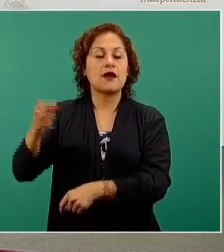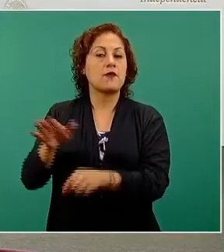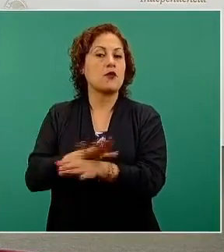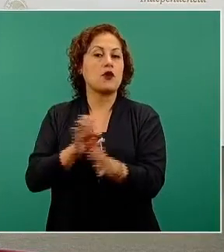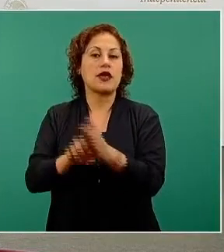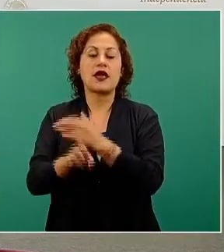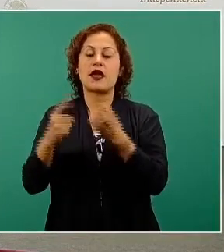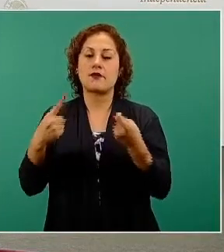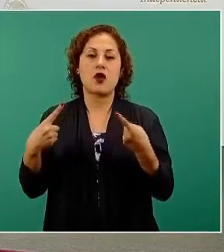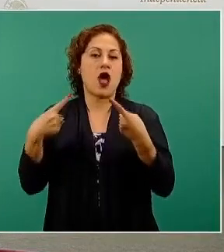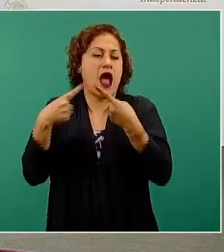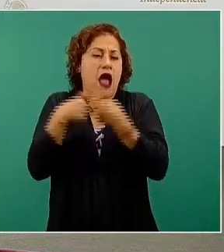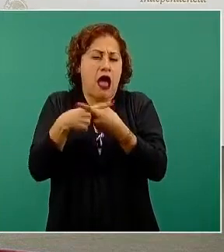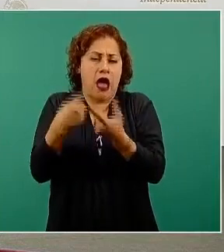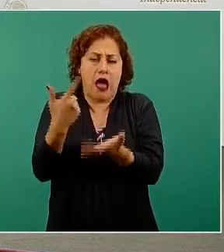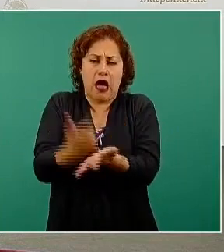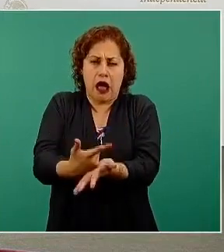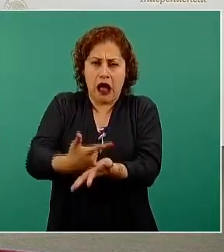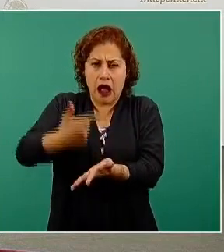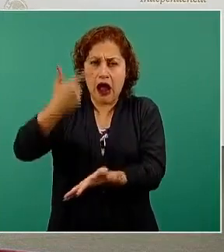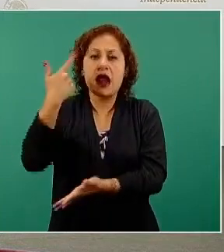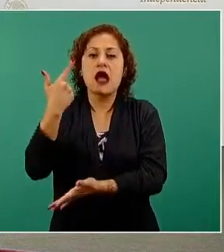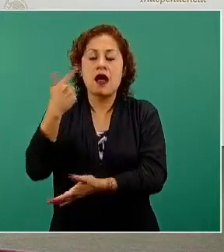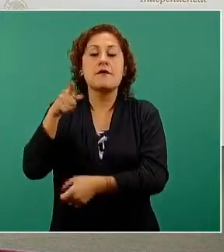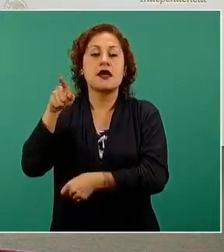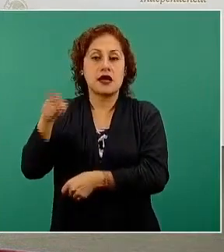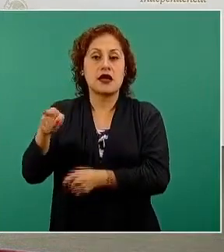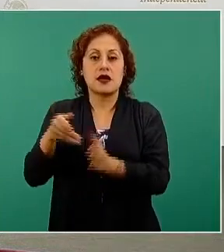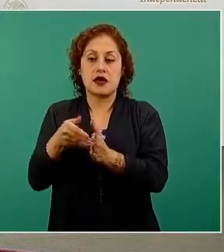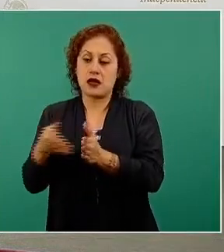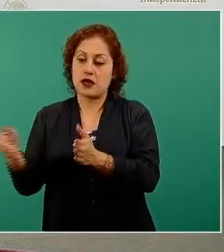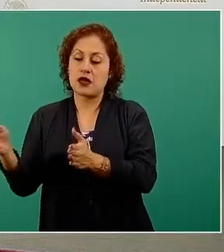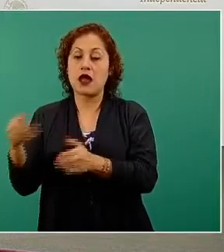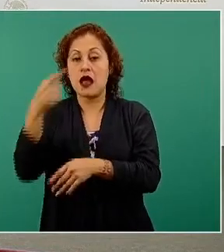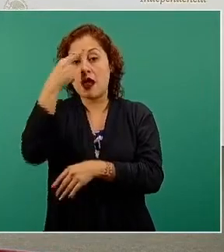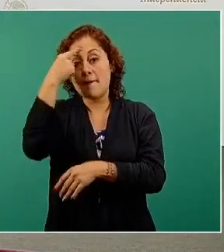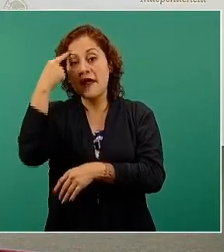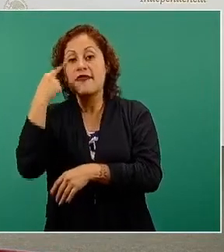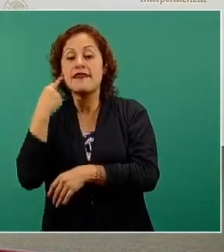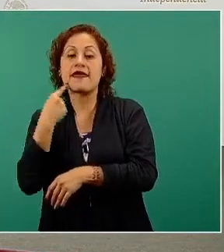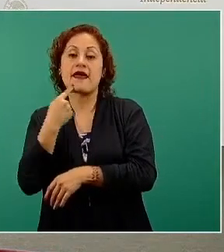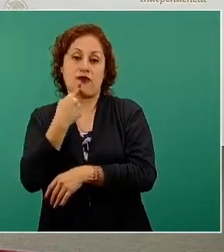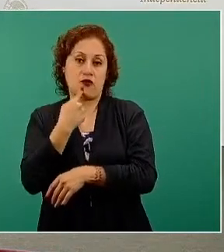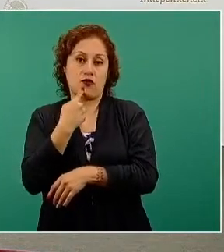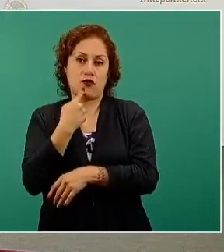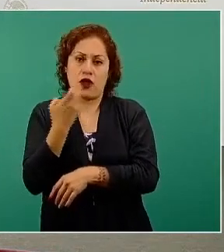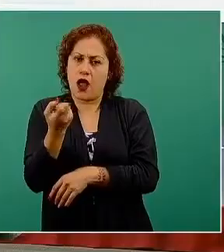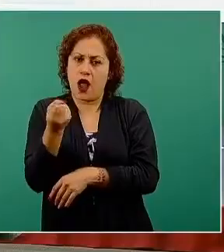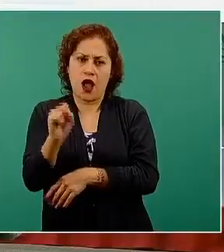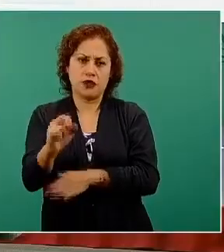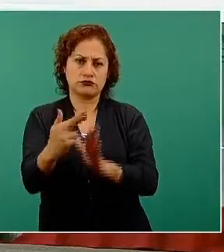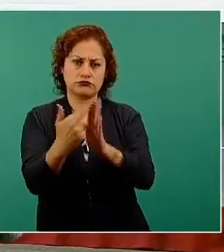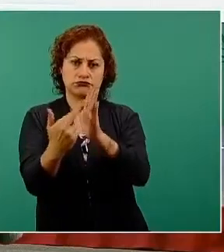que son estas reacciones alérgicas graves, se presentan en esos 30 minutos que tenemos por reglamento